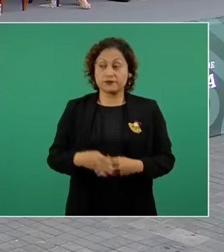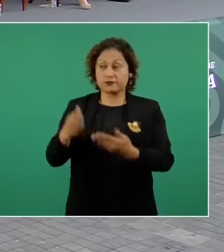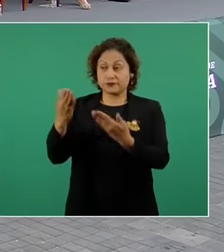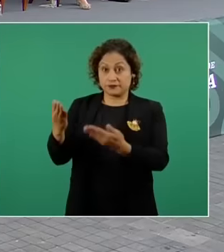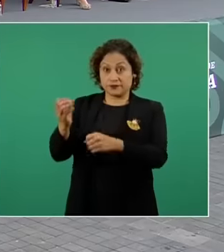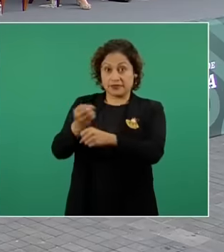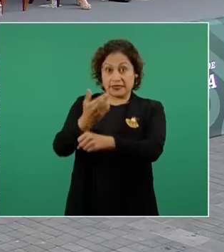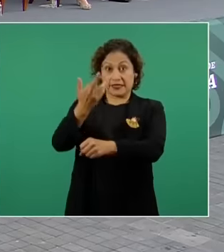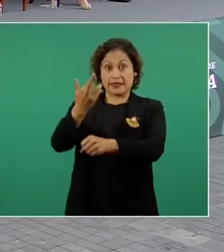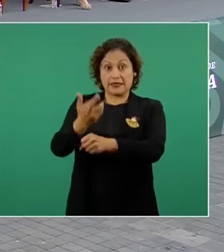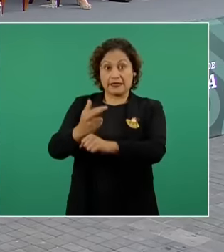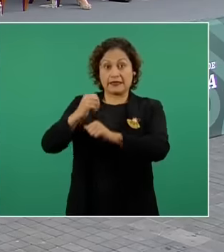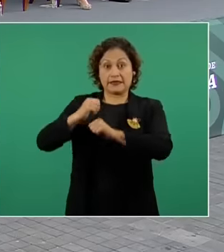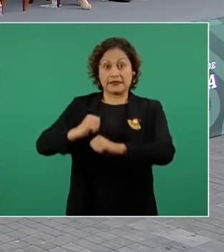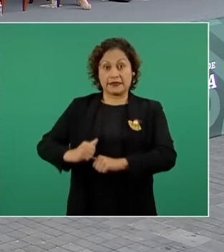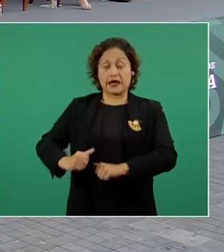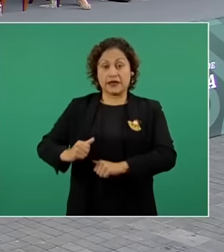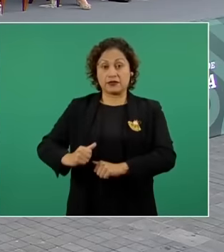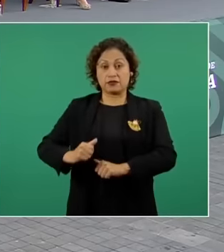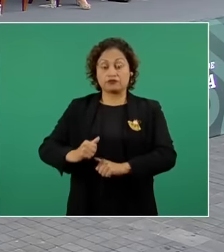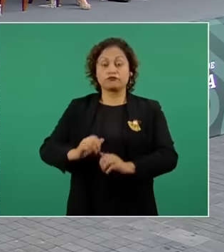secretario de la Defensa.